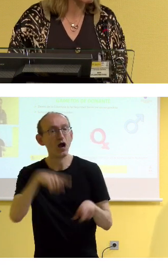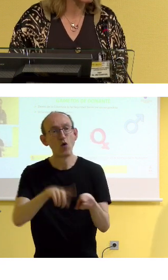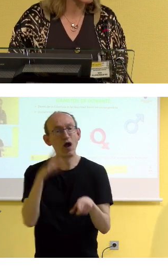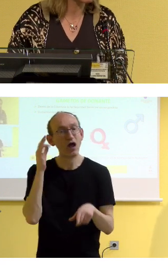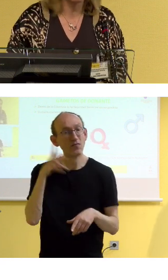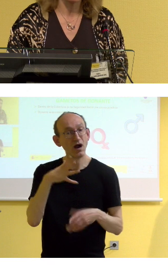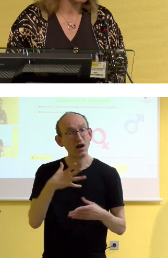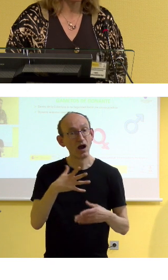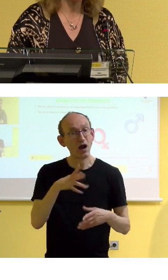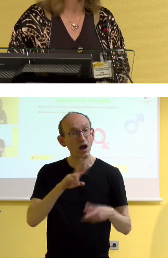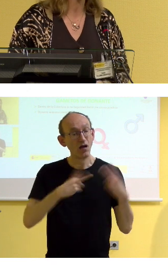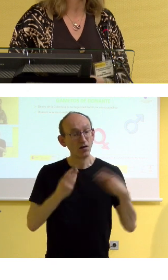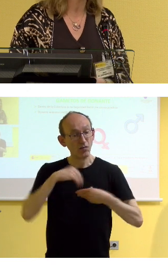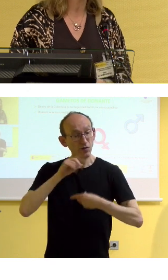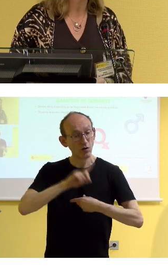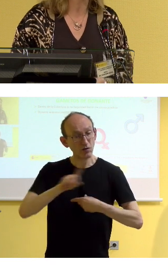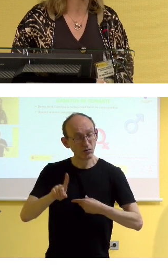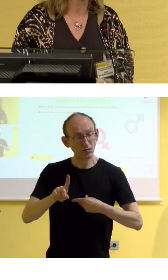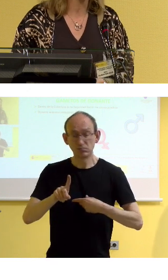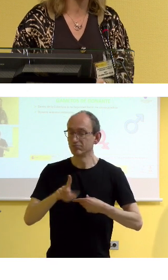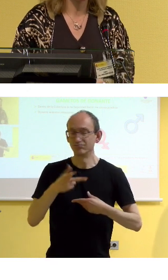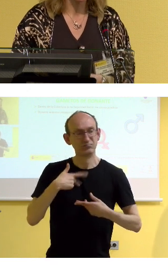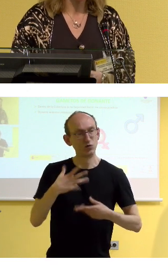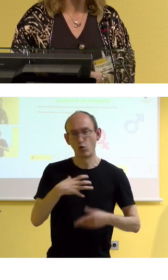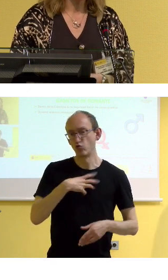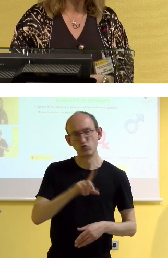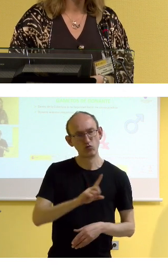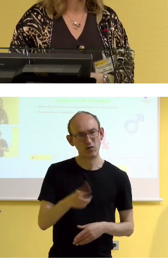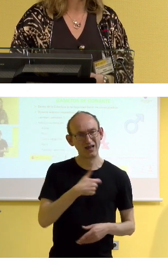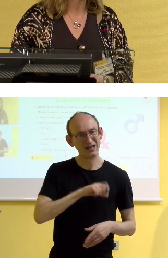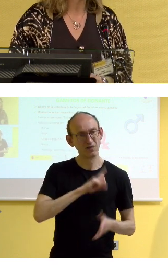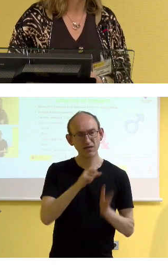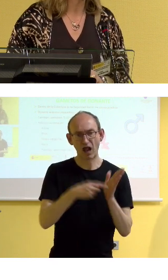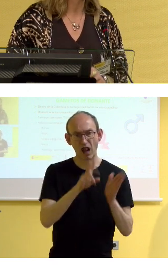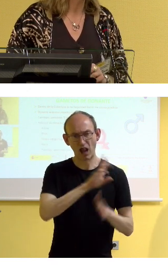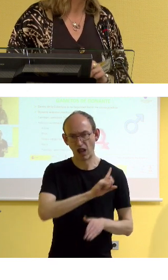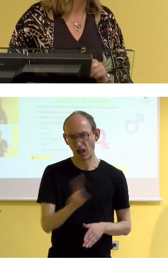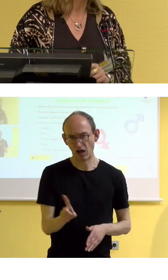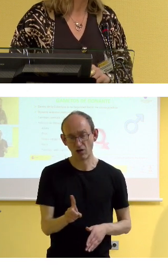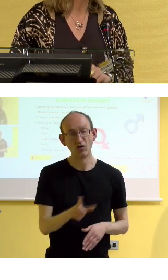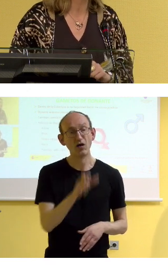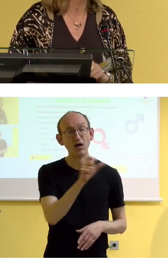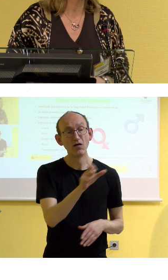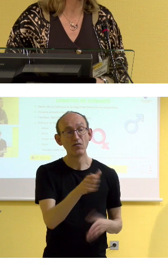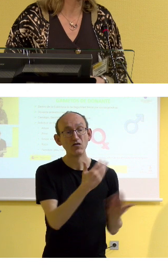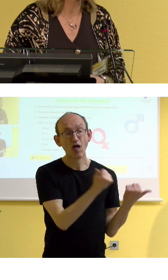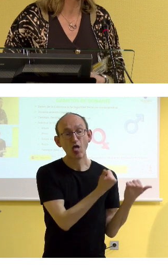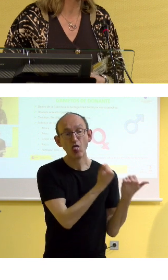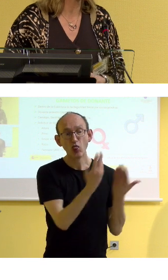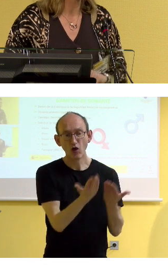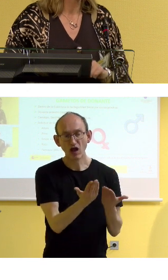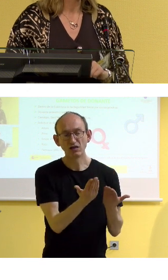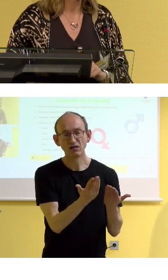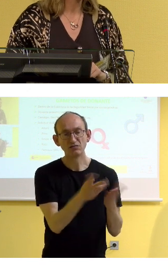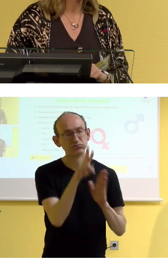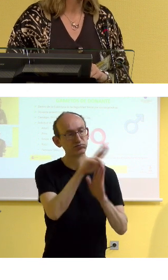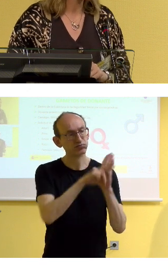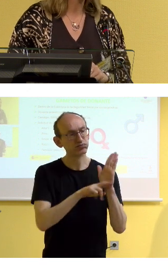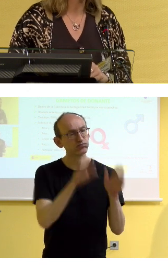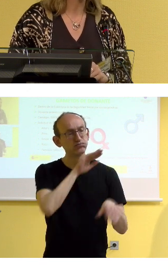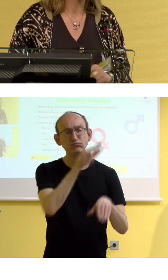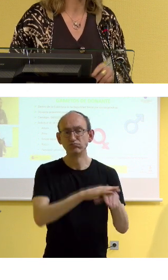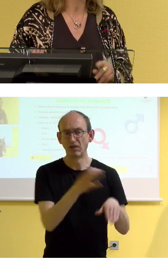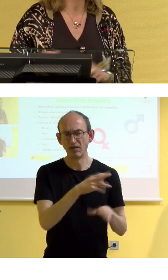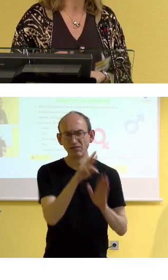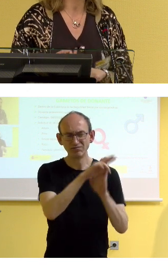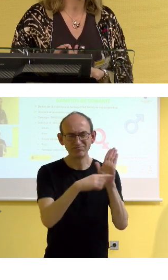portador de la mutación. Eso en España no es legal, ¿vale? Todos los donantes tienen que cumplir unos requisitos, ¿vale? Esos requisitos